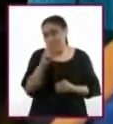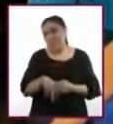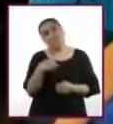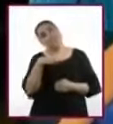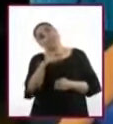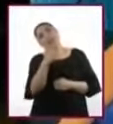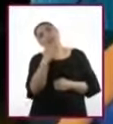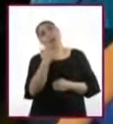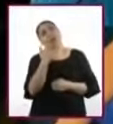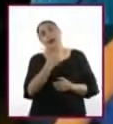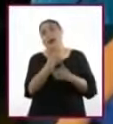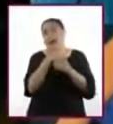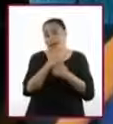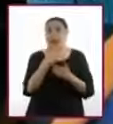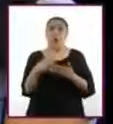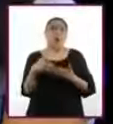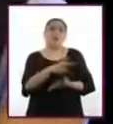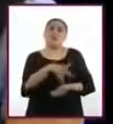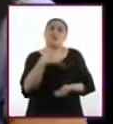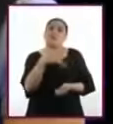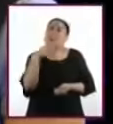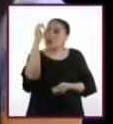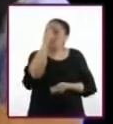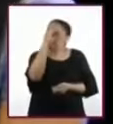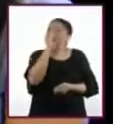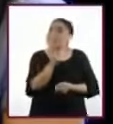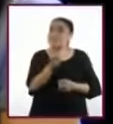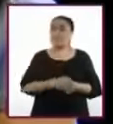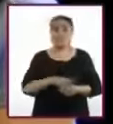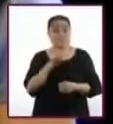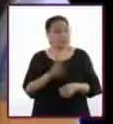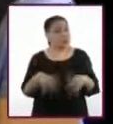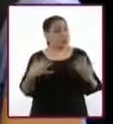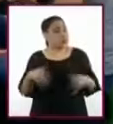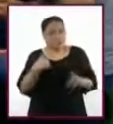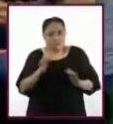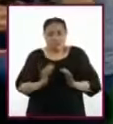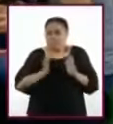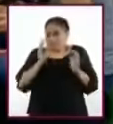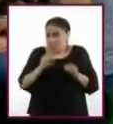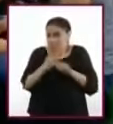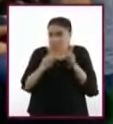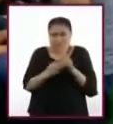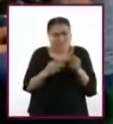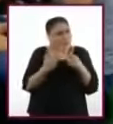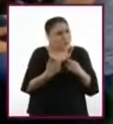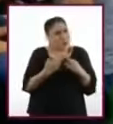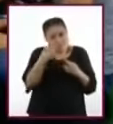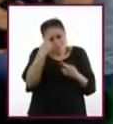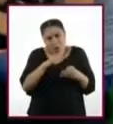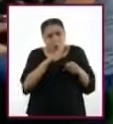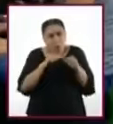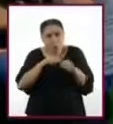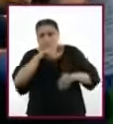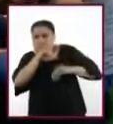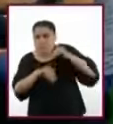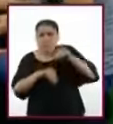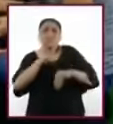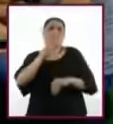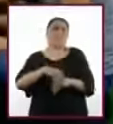todos, pero ahora sí, sus reflexiones sobre la actividad. A mí me sorprendió muchísimo la diversidad de materiales que podemos ocupar. Los colores y las texturas